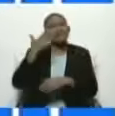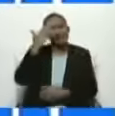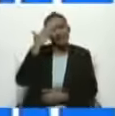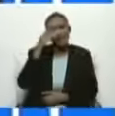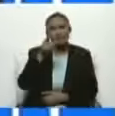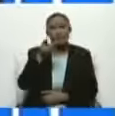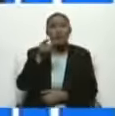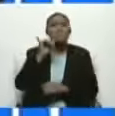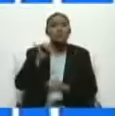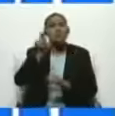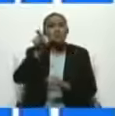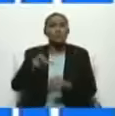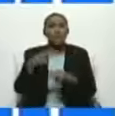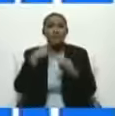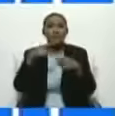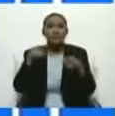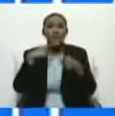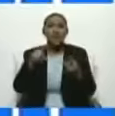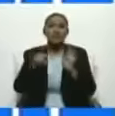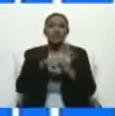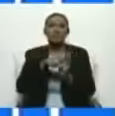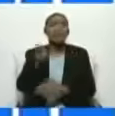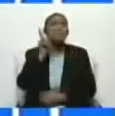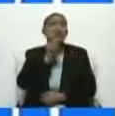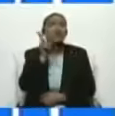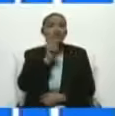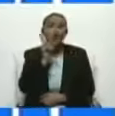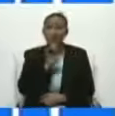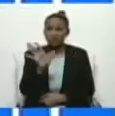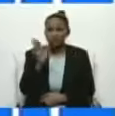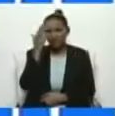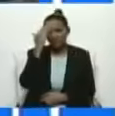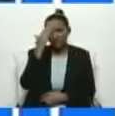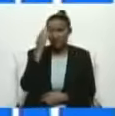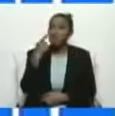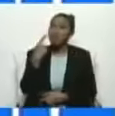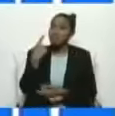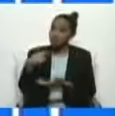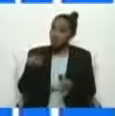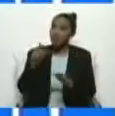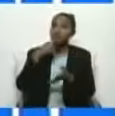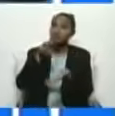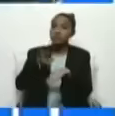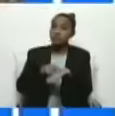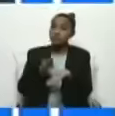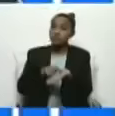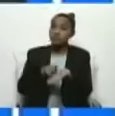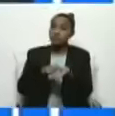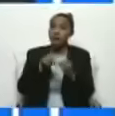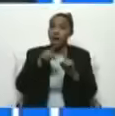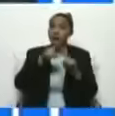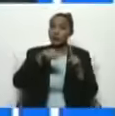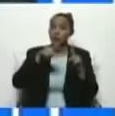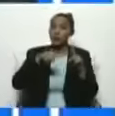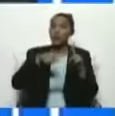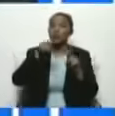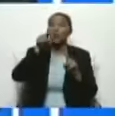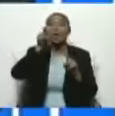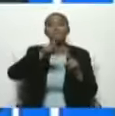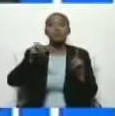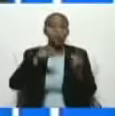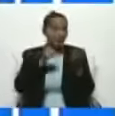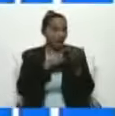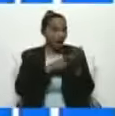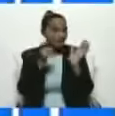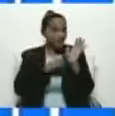compulsivo. Pero si eso que tú dices es verdad, entonces la tendencia es indetenible, irreversible, como le